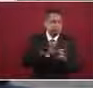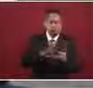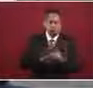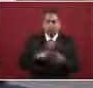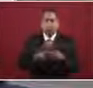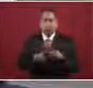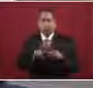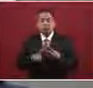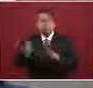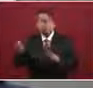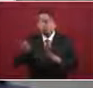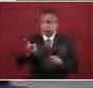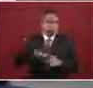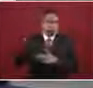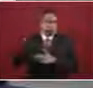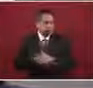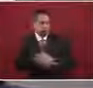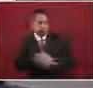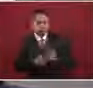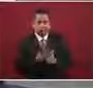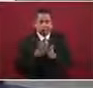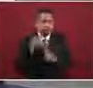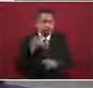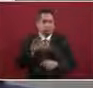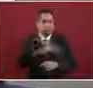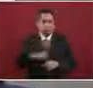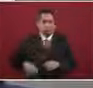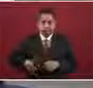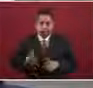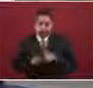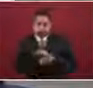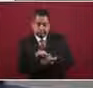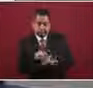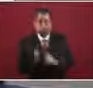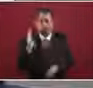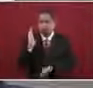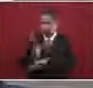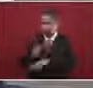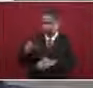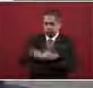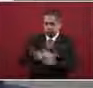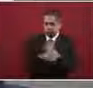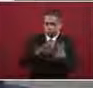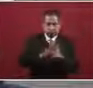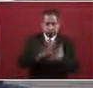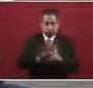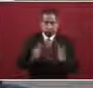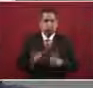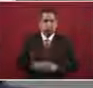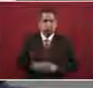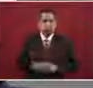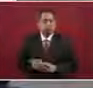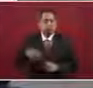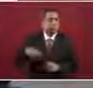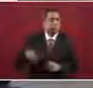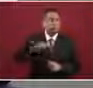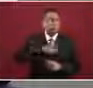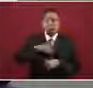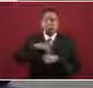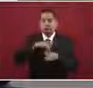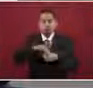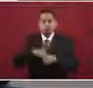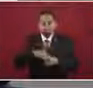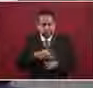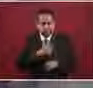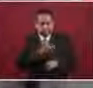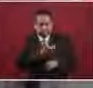presupuesto para favorecer a partidos, a candidatos, que el que compre votos va a ir a la